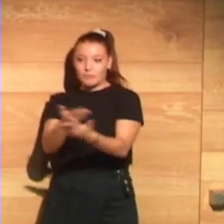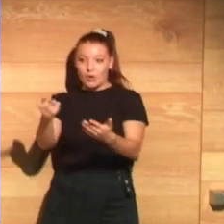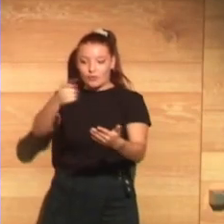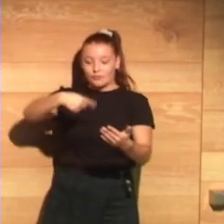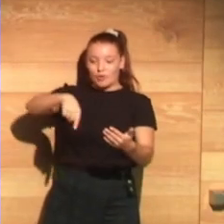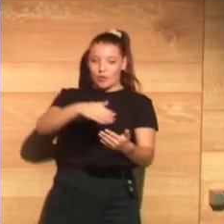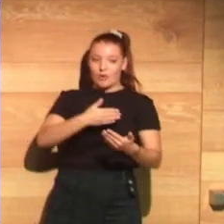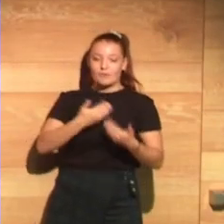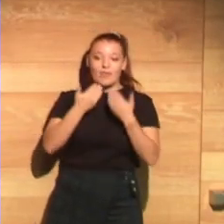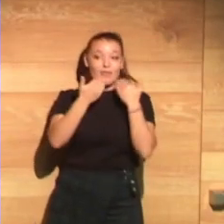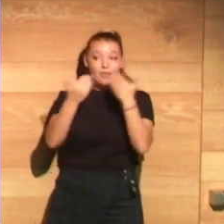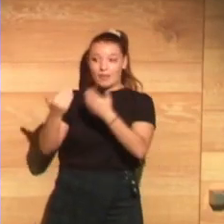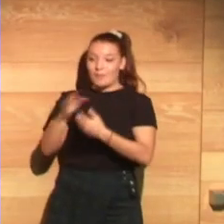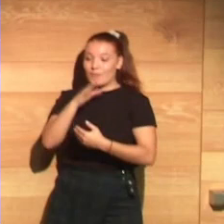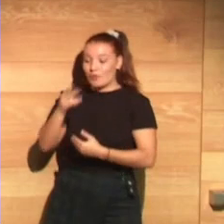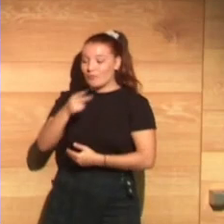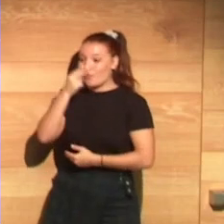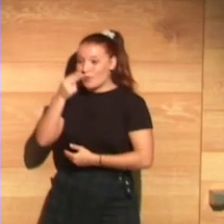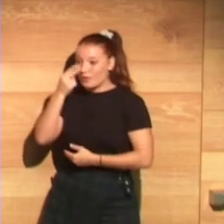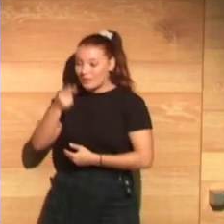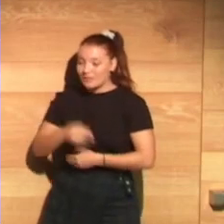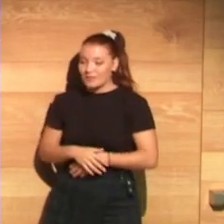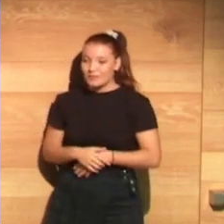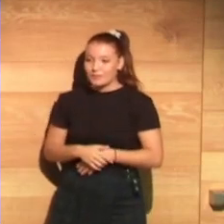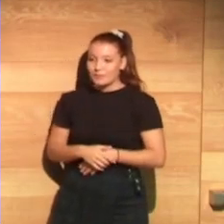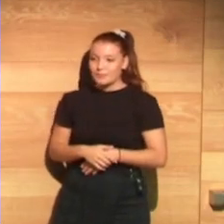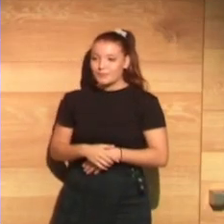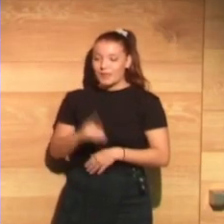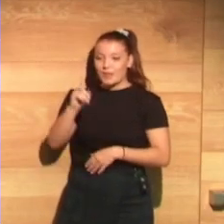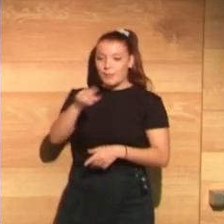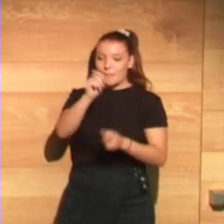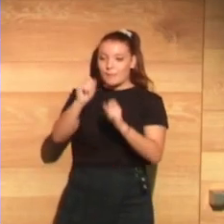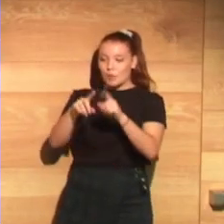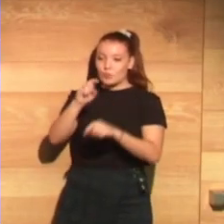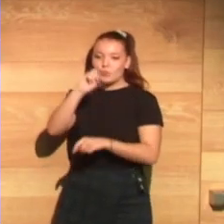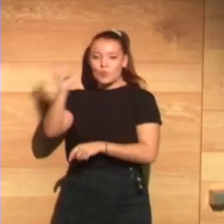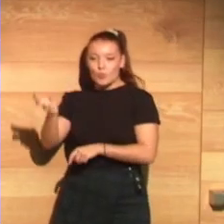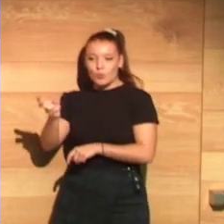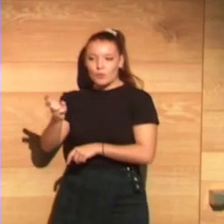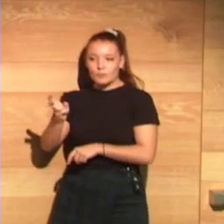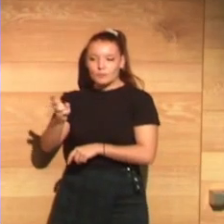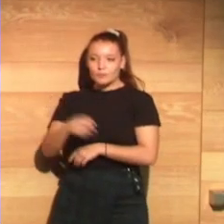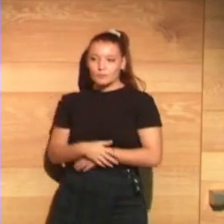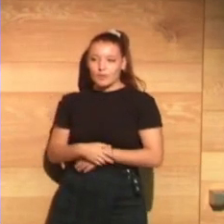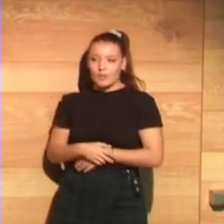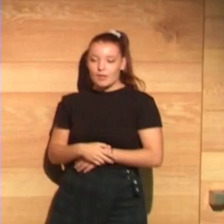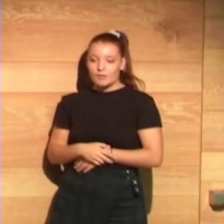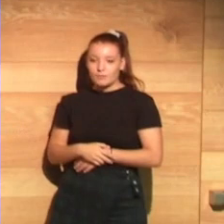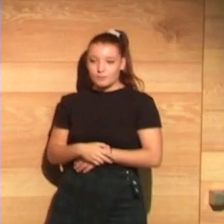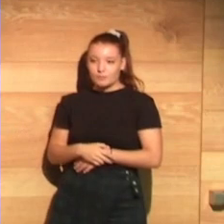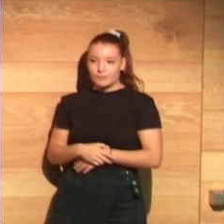es algo novedoso que tú aportas. Eso es, la verdad es que te lo agradecemos, porque eso es